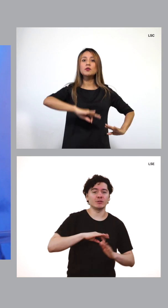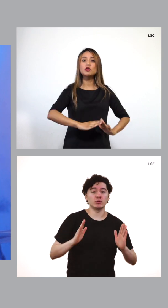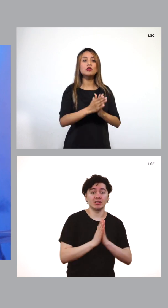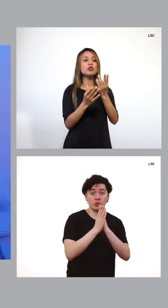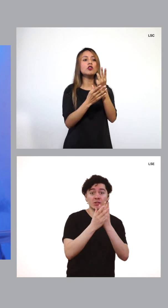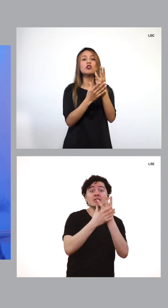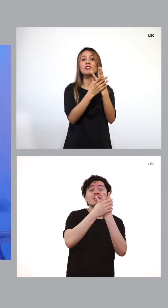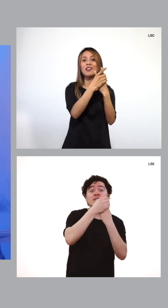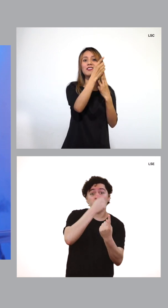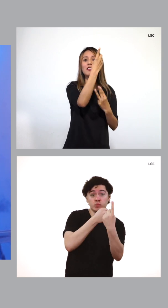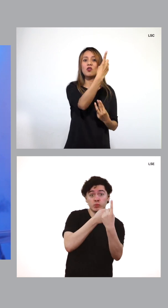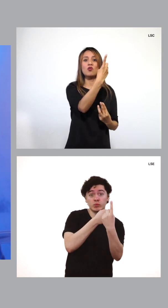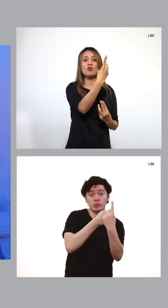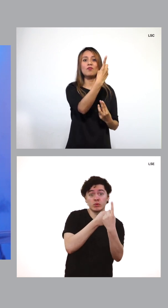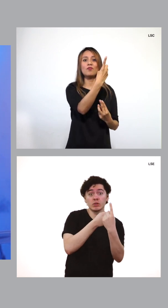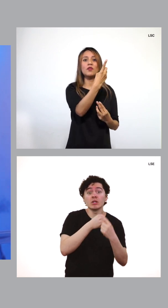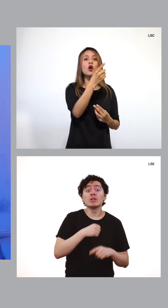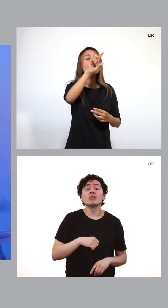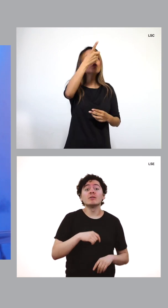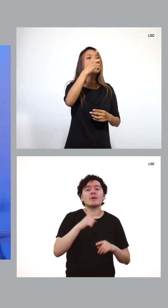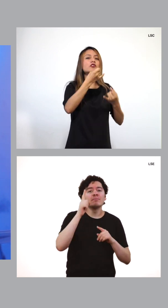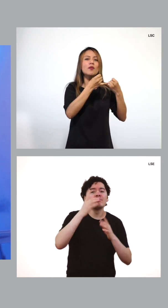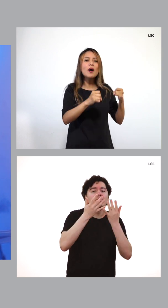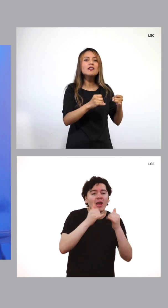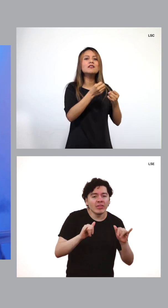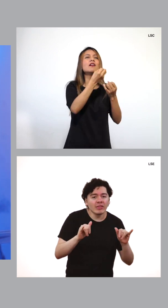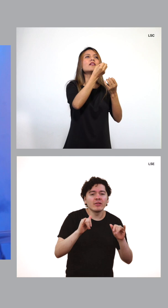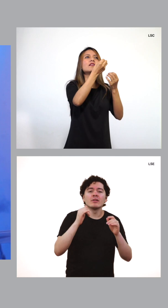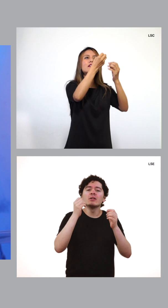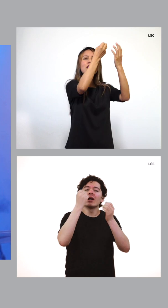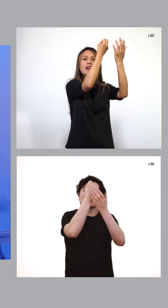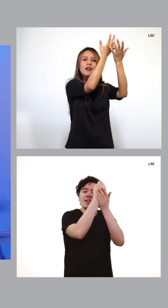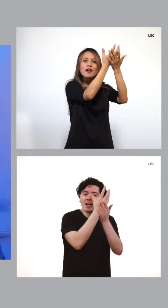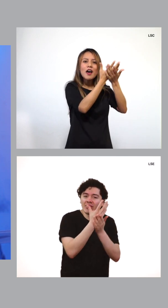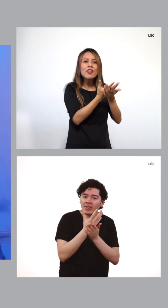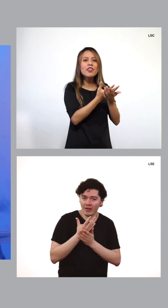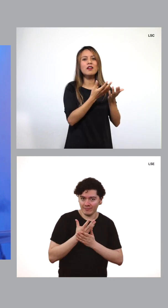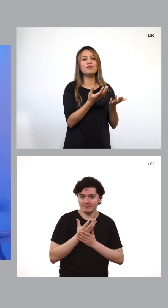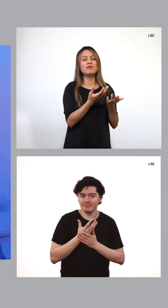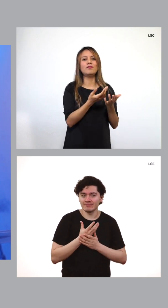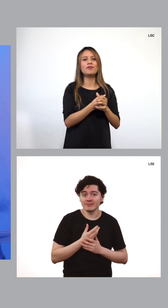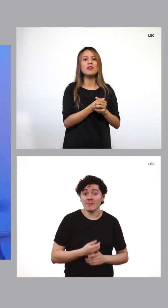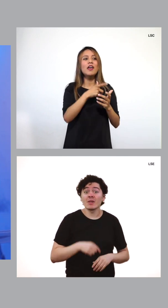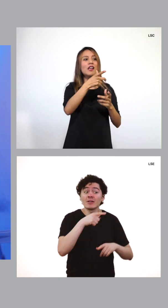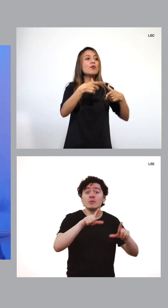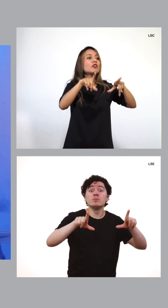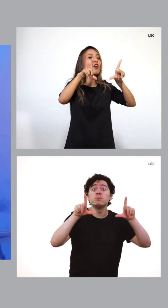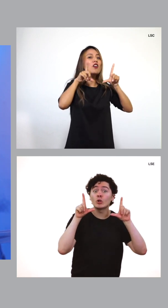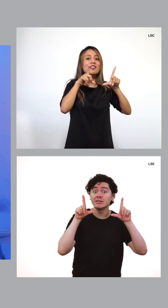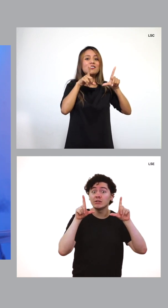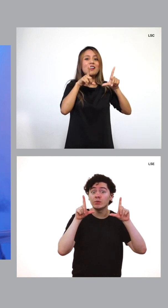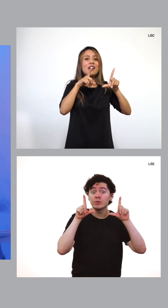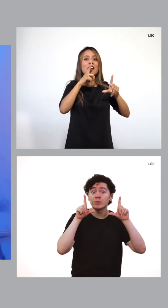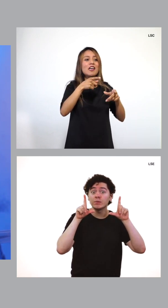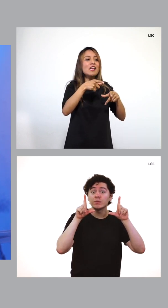el Dios de amor, el Dios de gracia, el Dios de paz, el Dios que hoy puede restaurar tu situación, es el protagonista de estas páginas. Él dirige